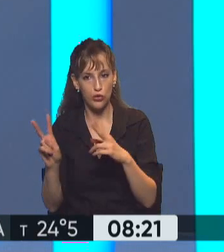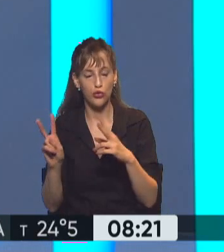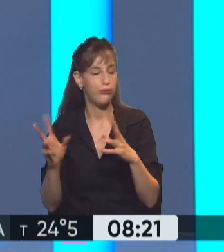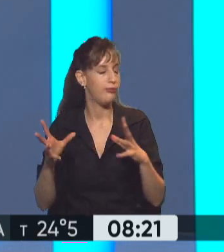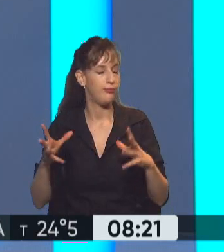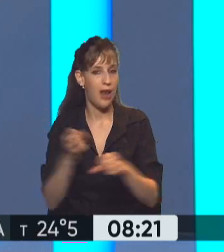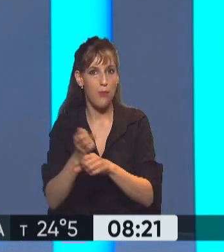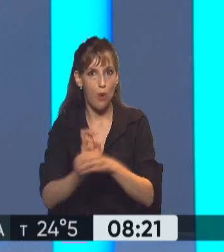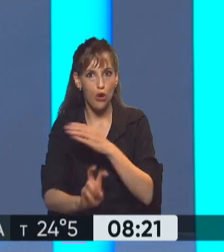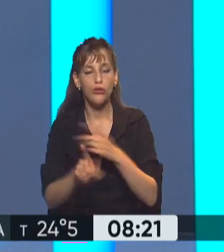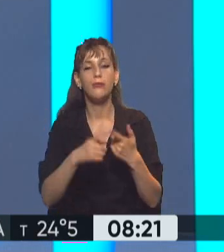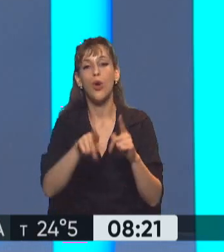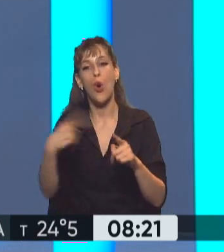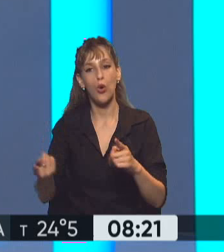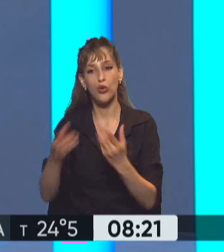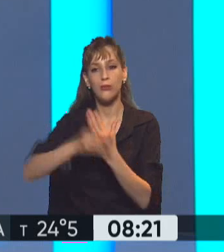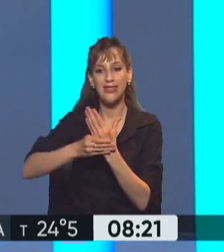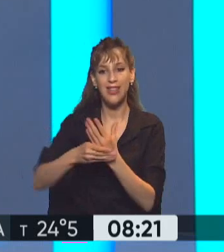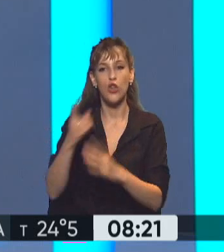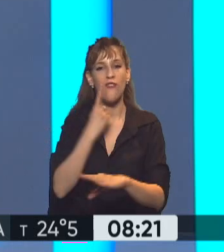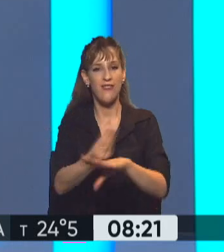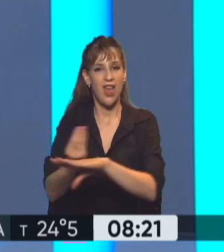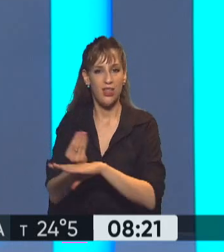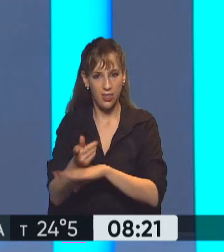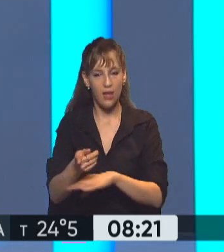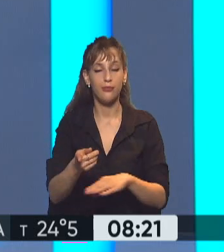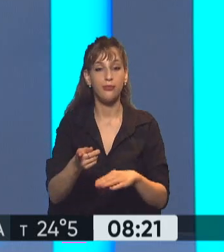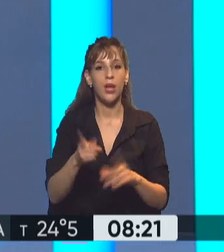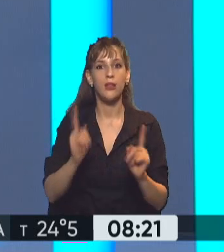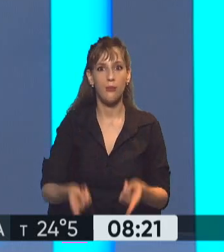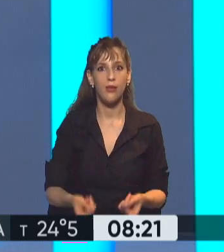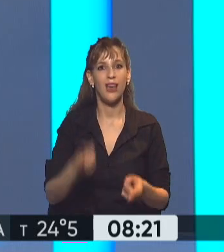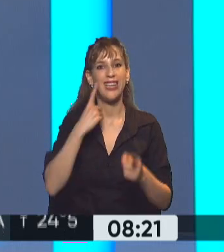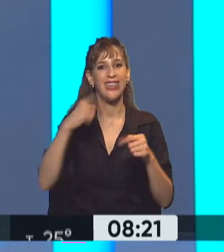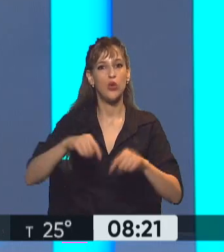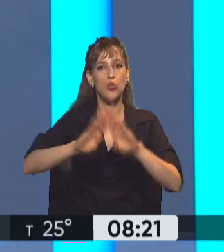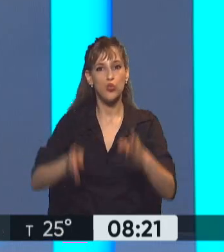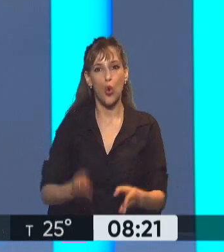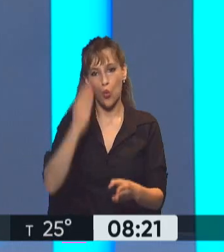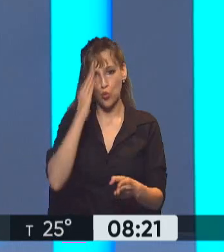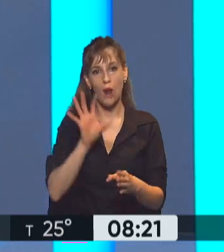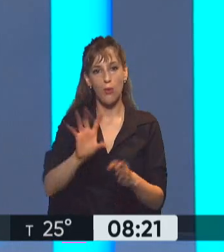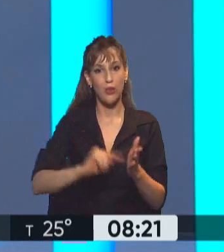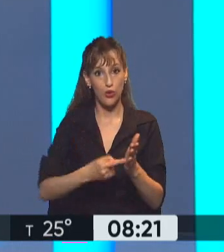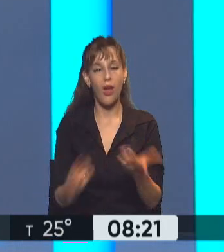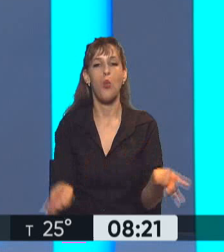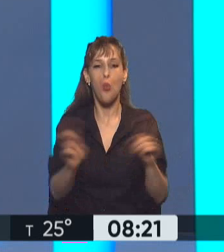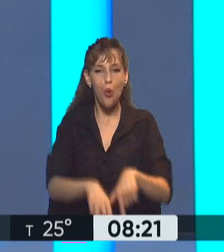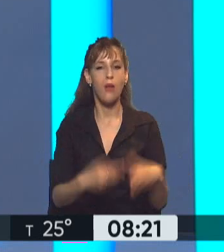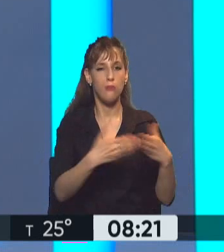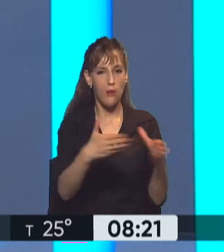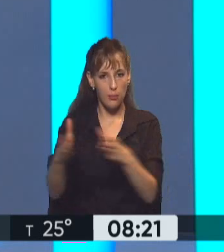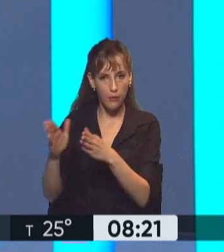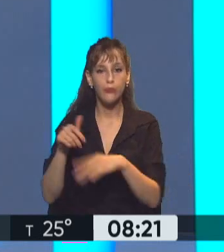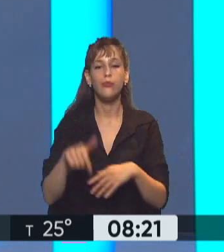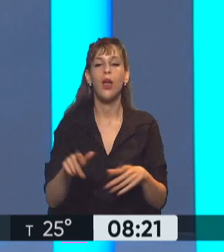ministerio de vivienda y empieza a funcionar nuevamente el instituto cultural de la provincia de buenos aires- volviendo a la reelección